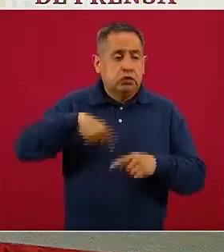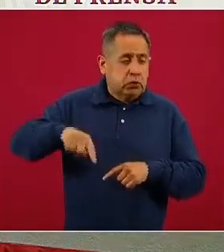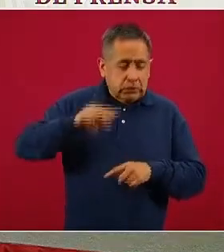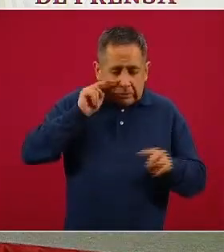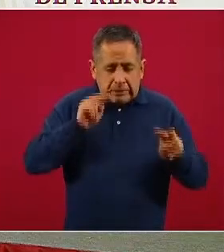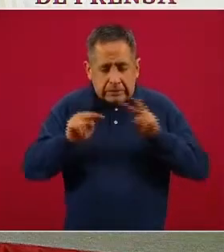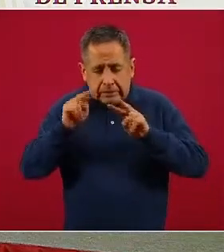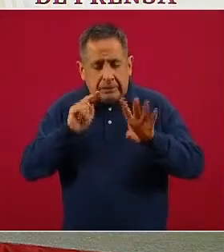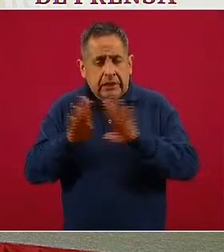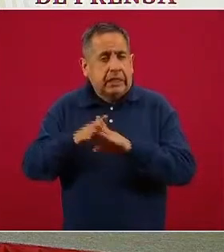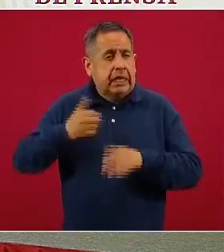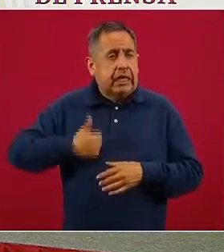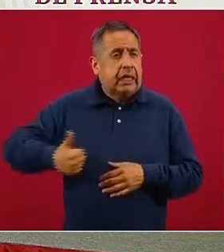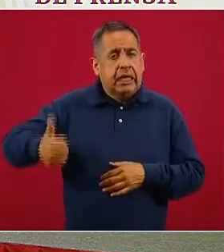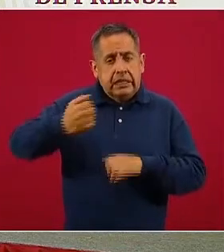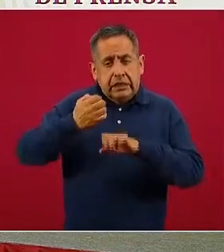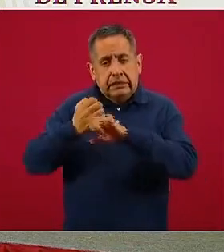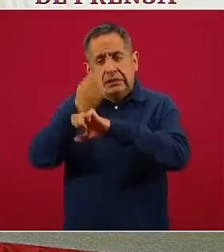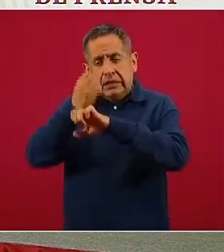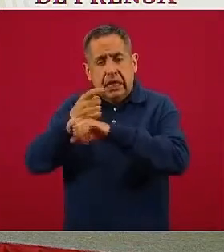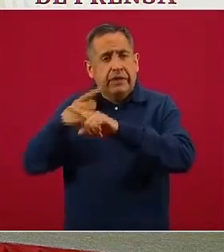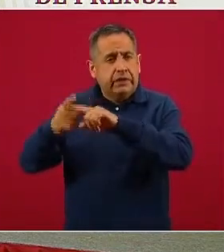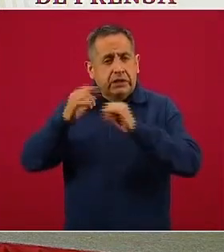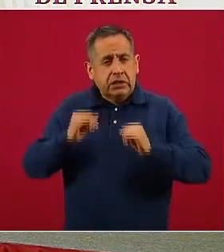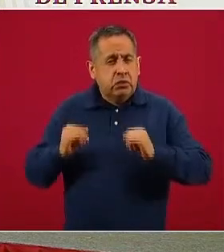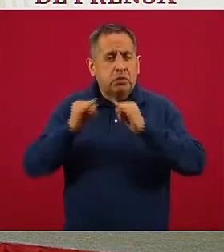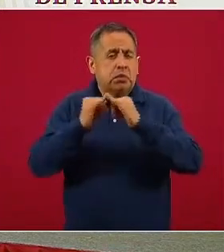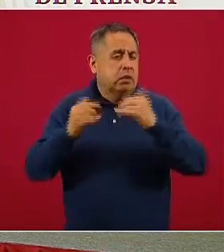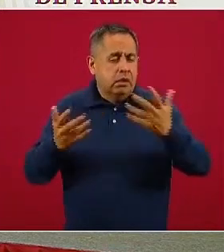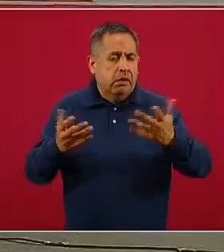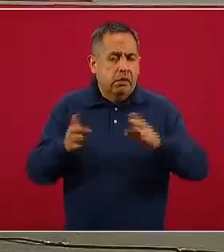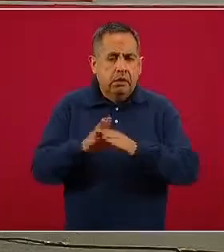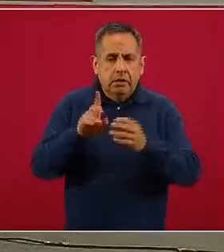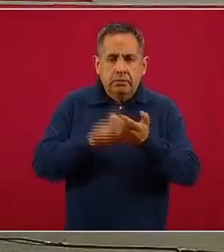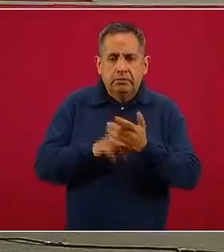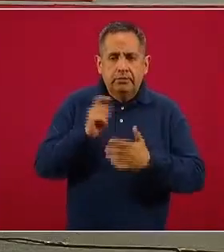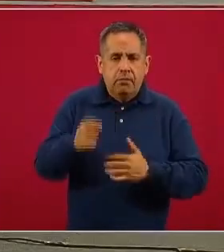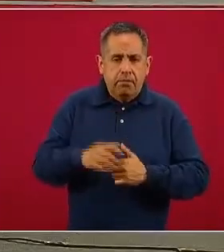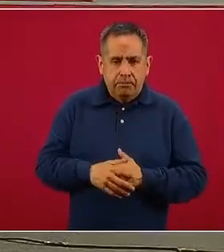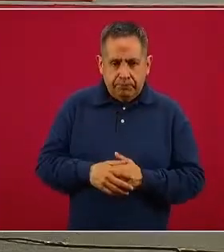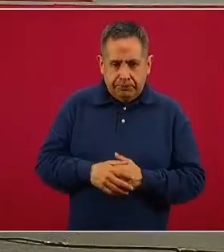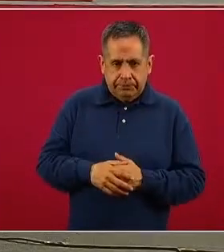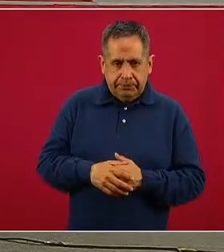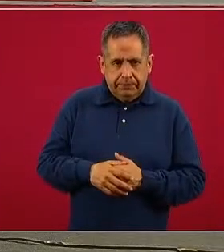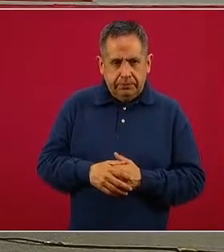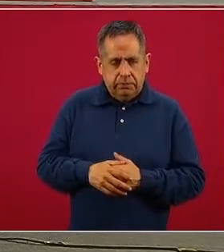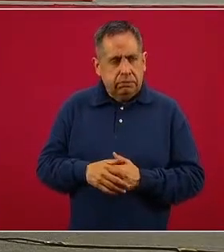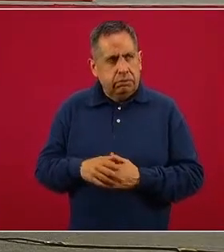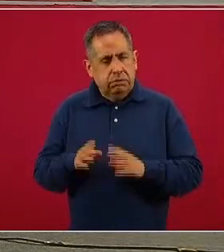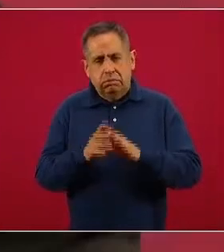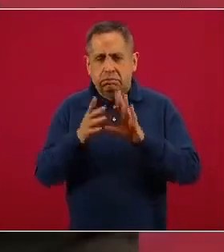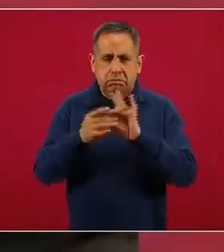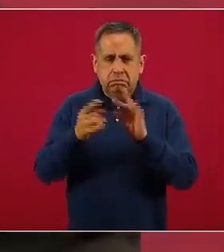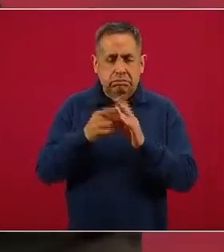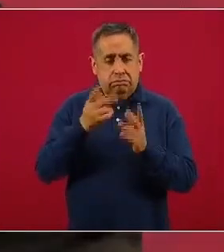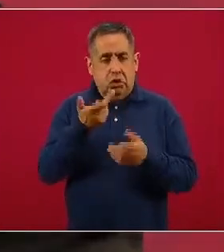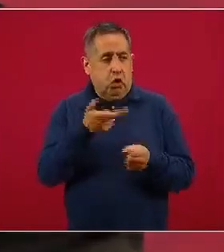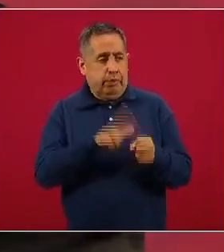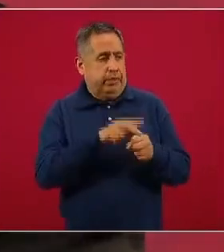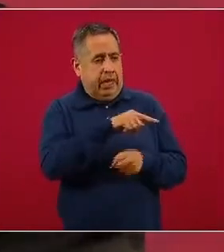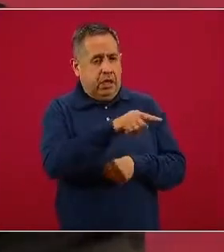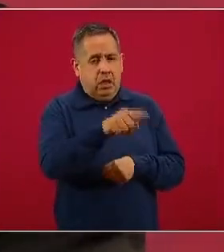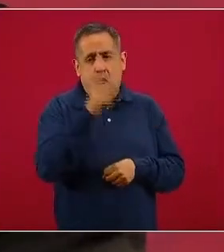con cada una de las entidades e instituciones es, tal vez lo ideal sería que estas unidades